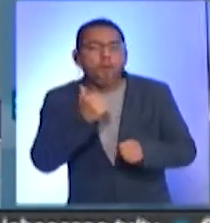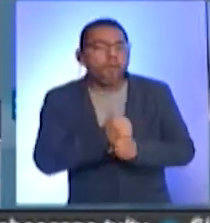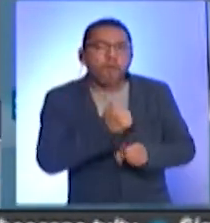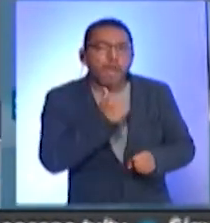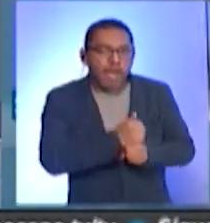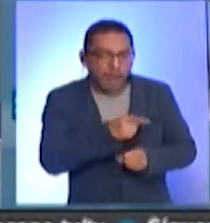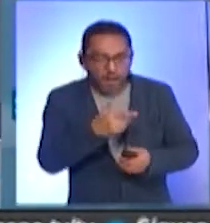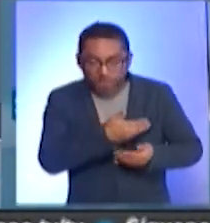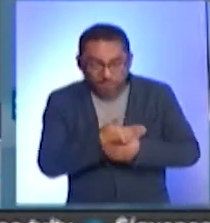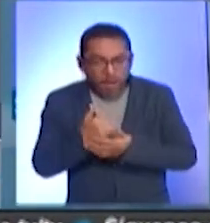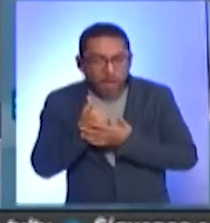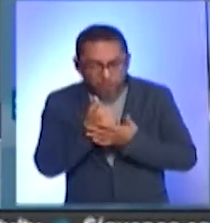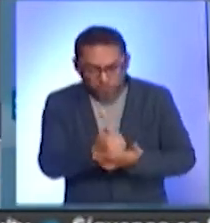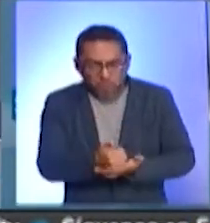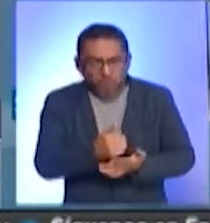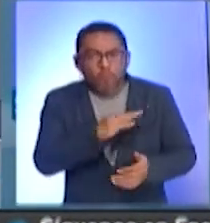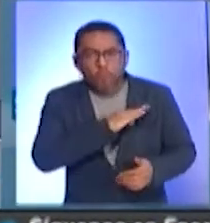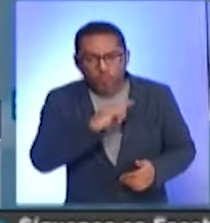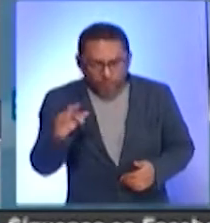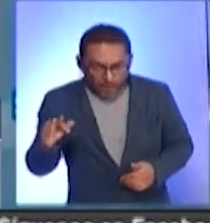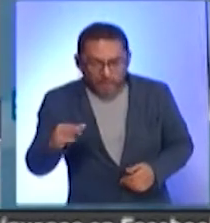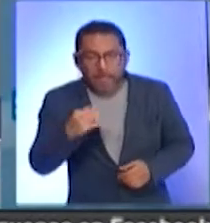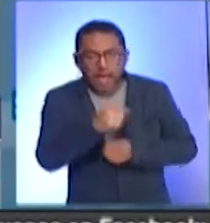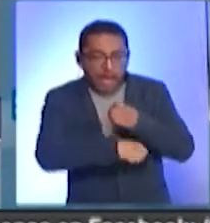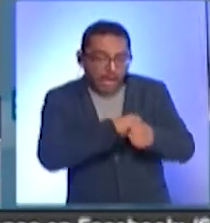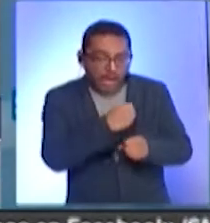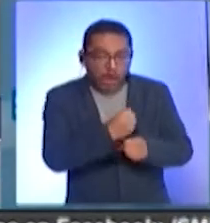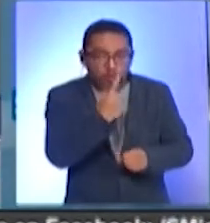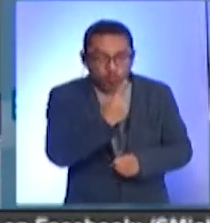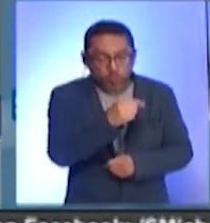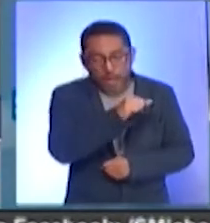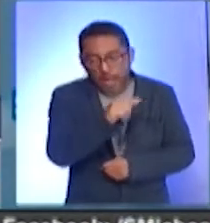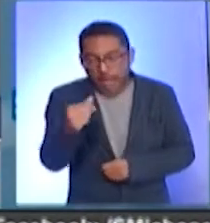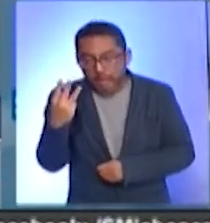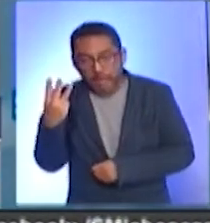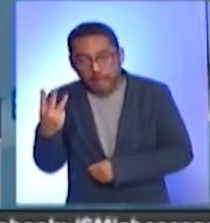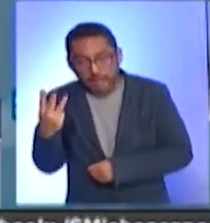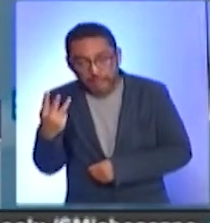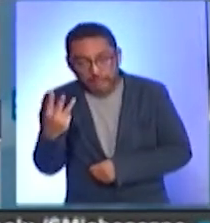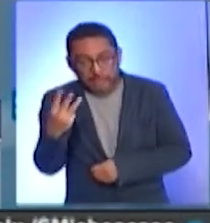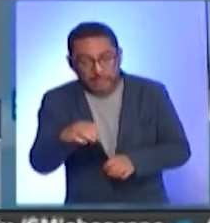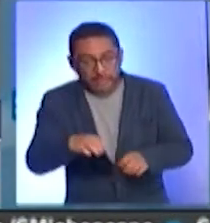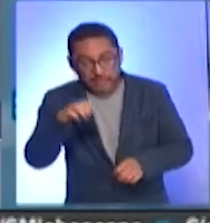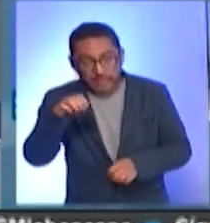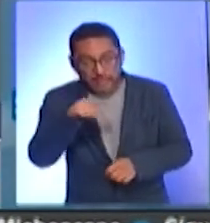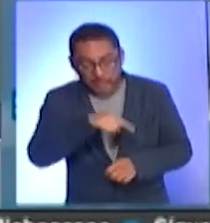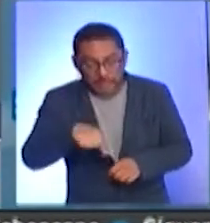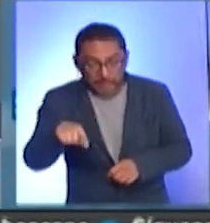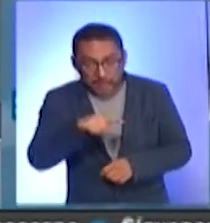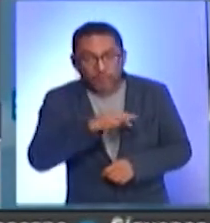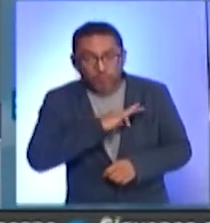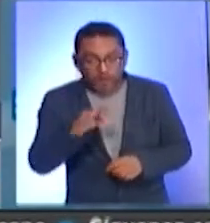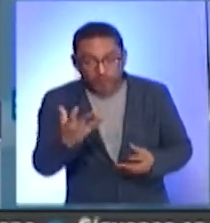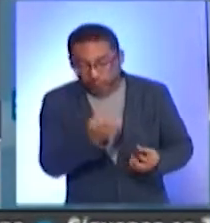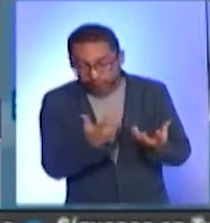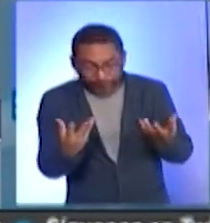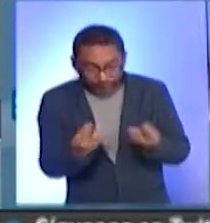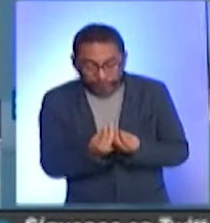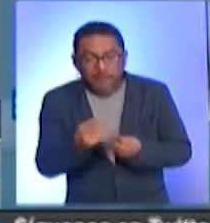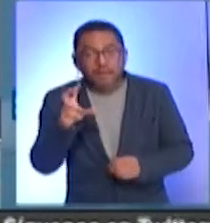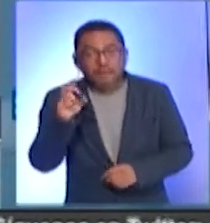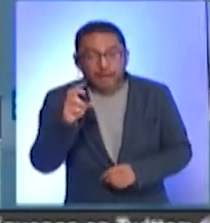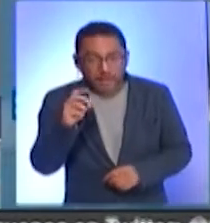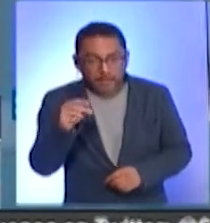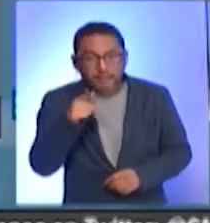las edades de 1 a 3 años y se están recibiendo sin clases van a ser en 30 el